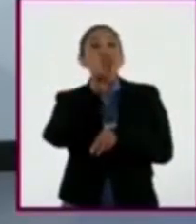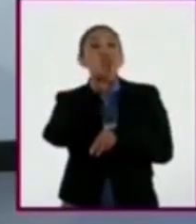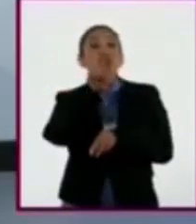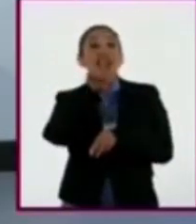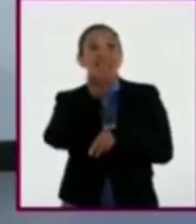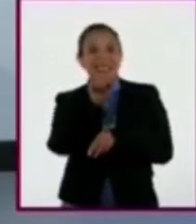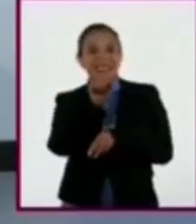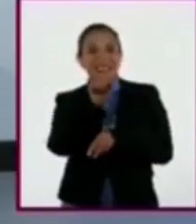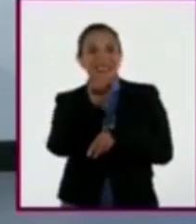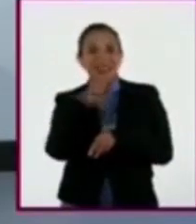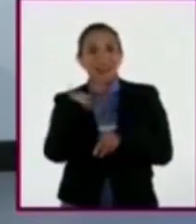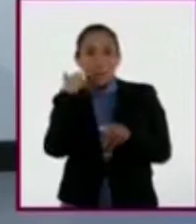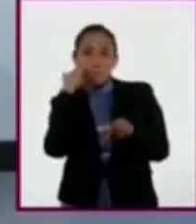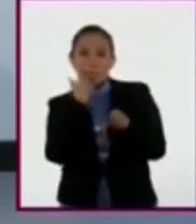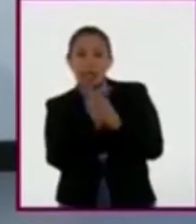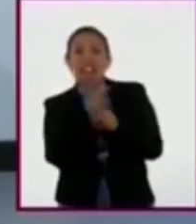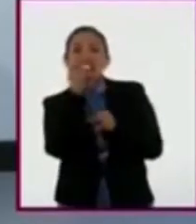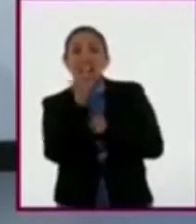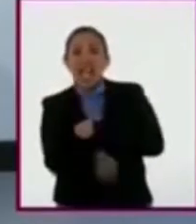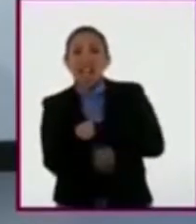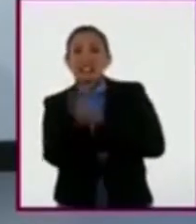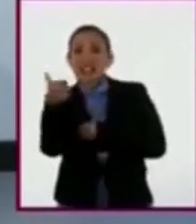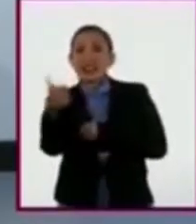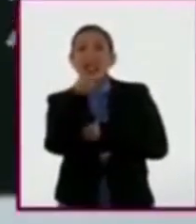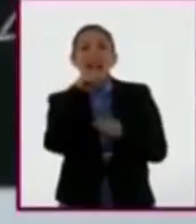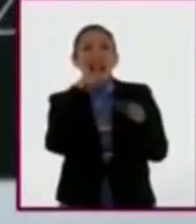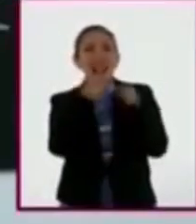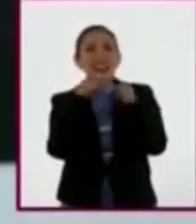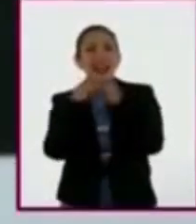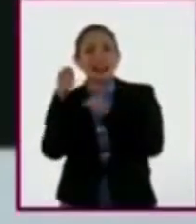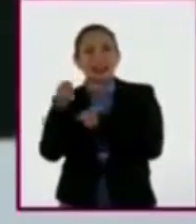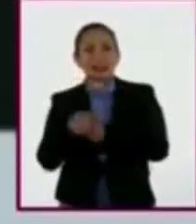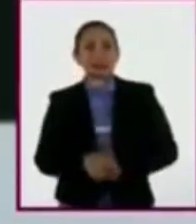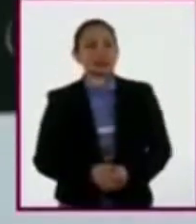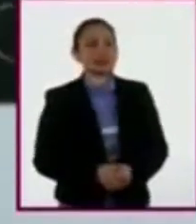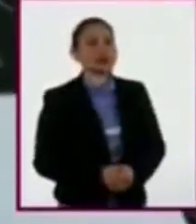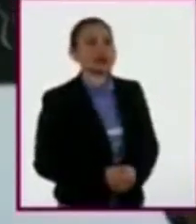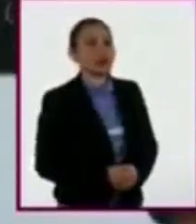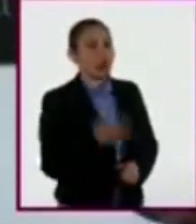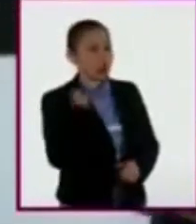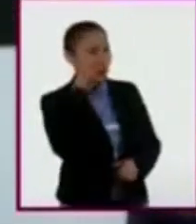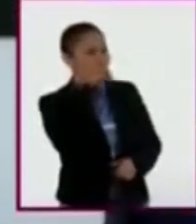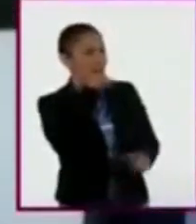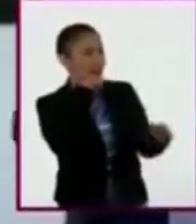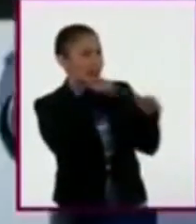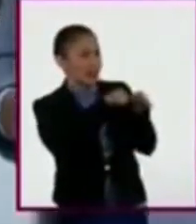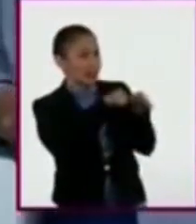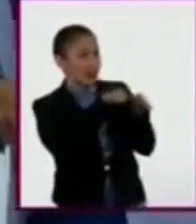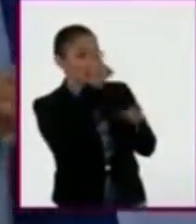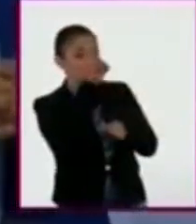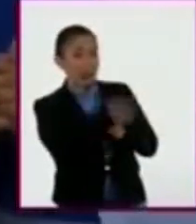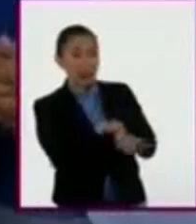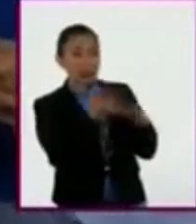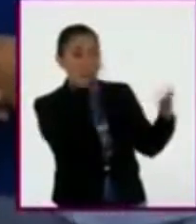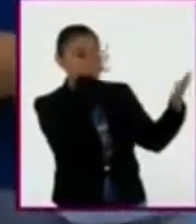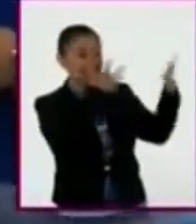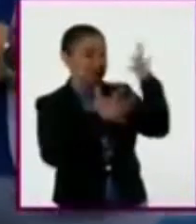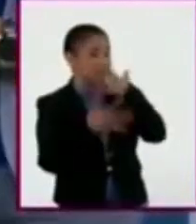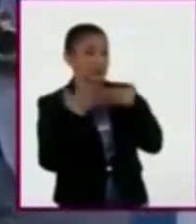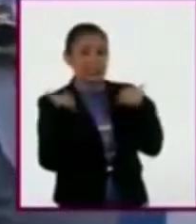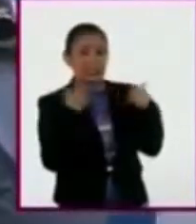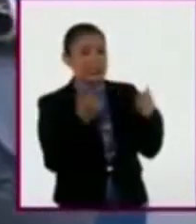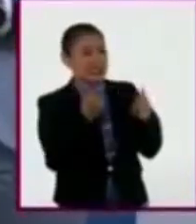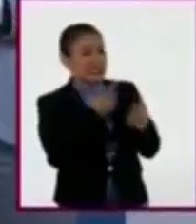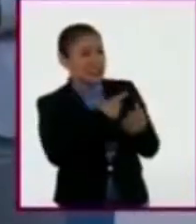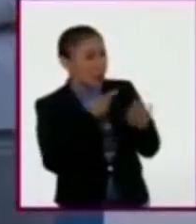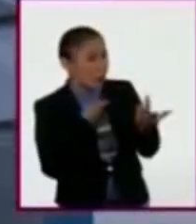es comenzar por identificar a qué se refiere cada letra. Profesor, cuando veo letras de verdad me pierdo porque no sé qué